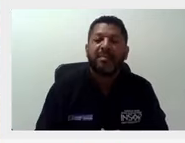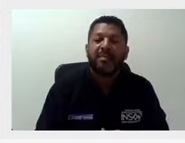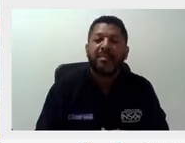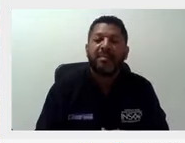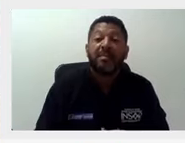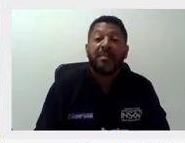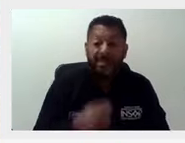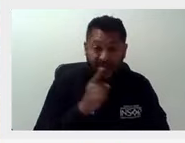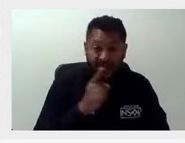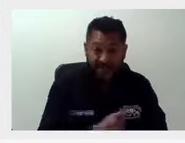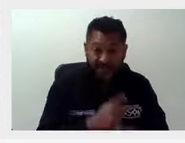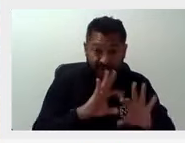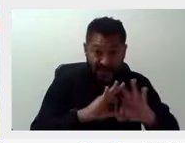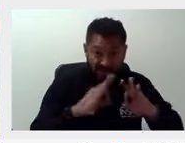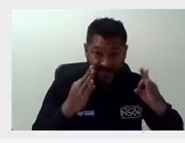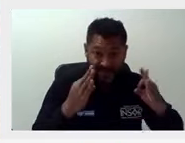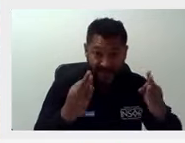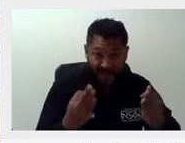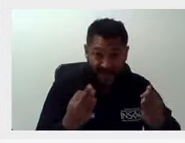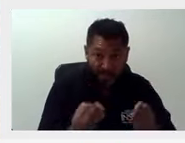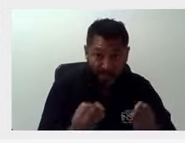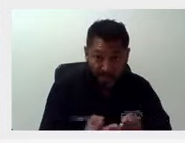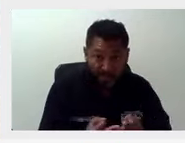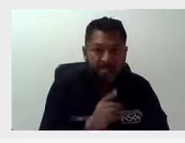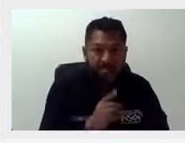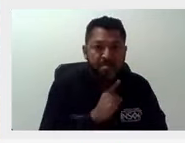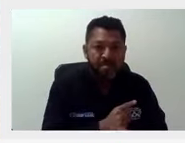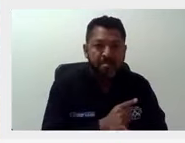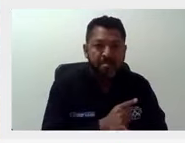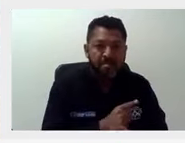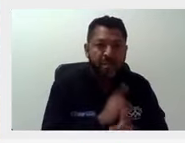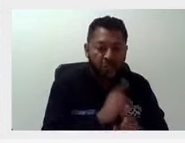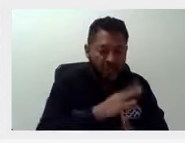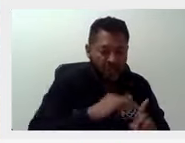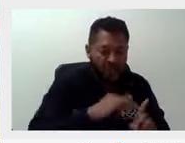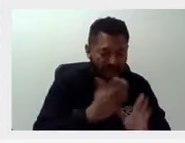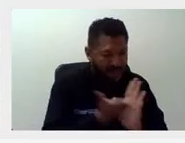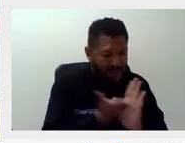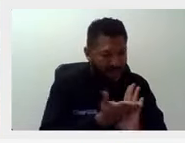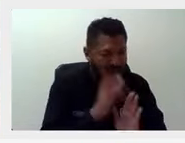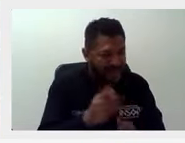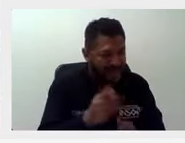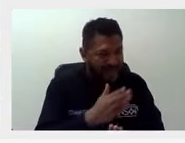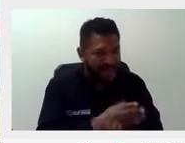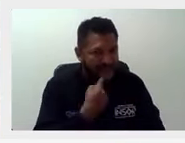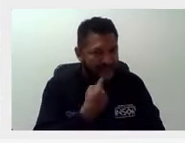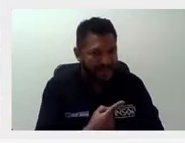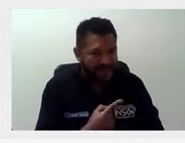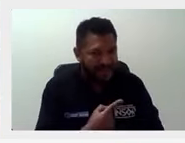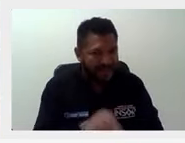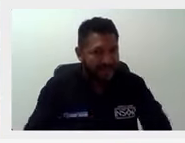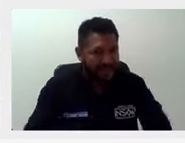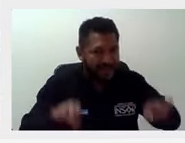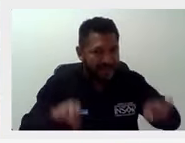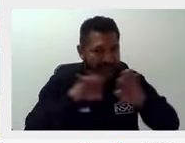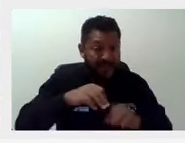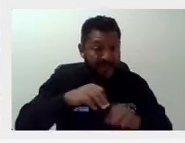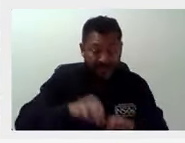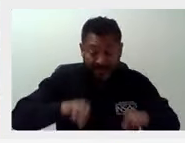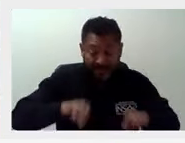escuela son los dos escenarios educativos y creo que esa es una premisa de la que tenemos que partir. Necesitamos rescatar